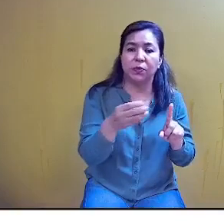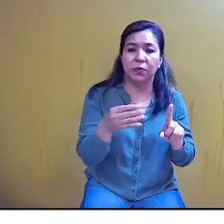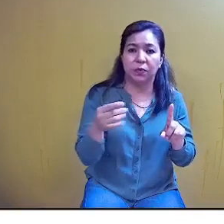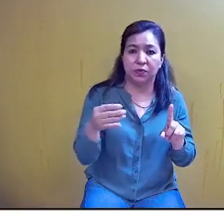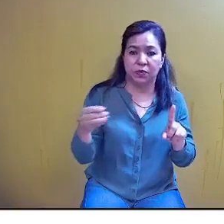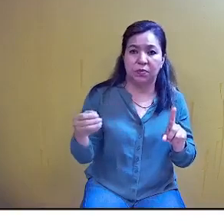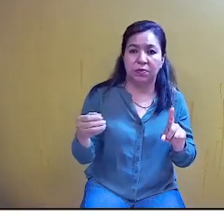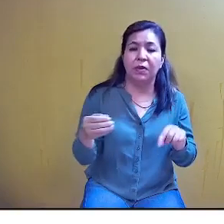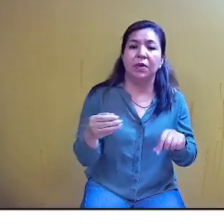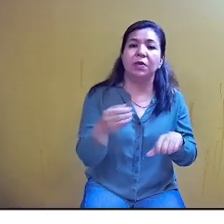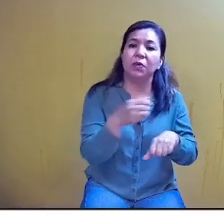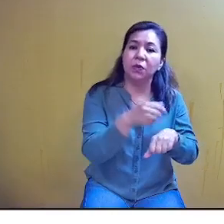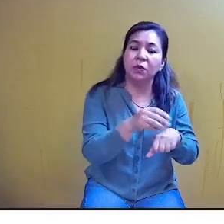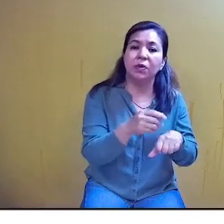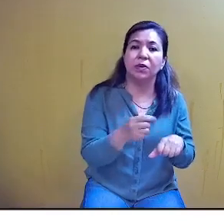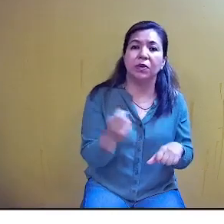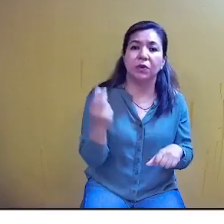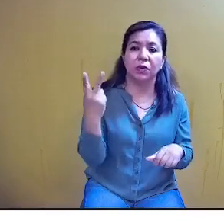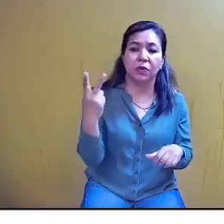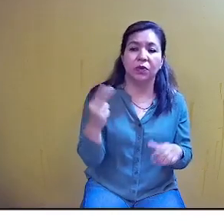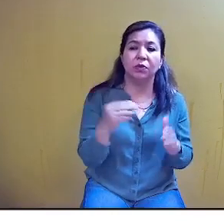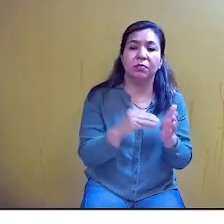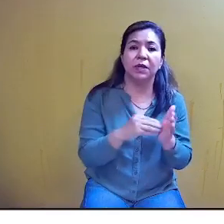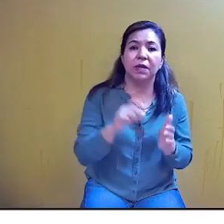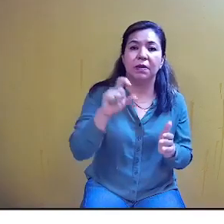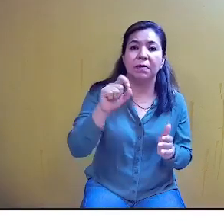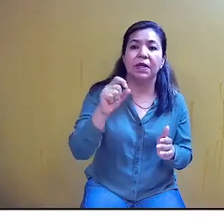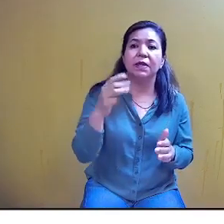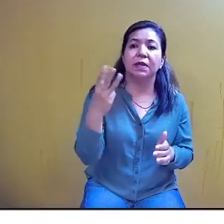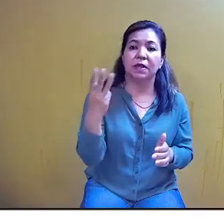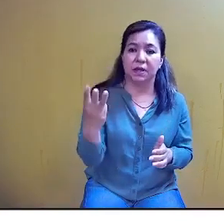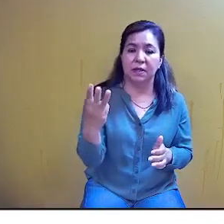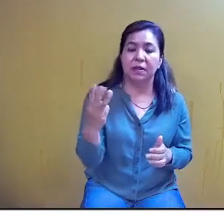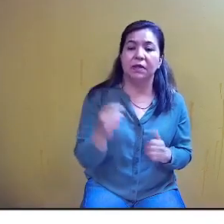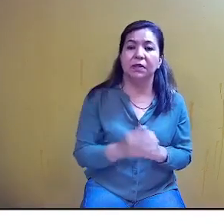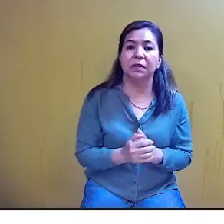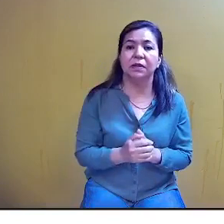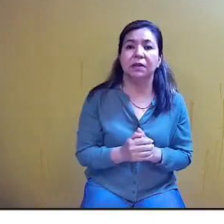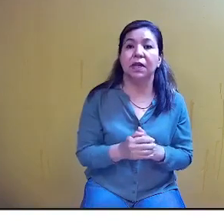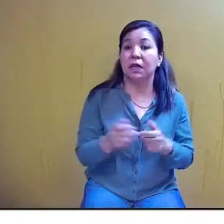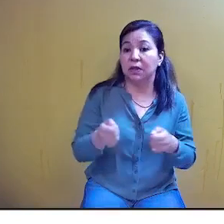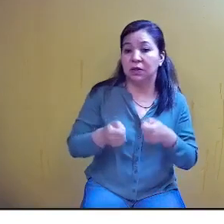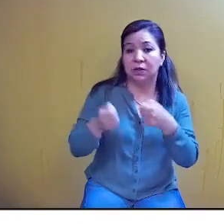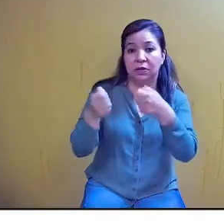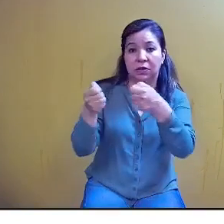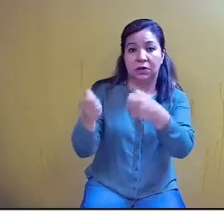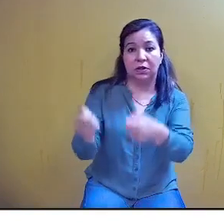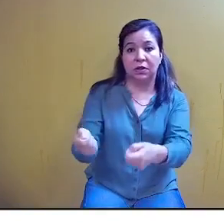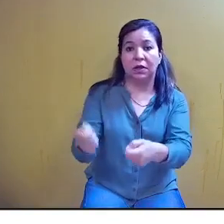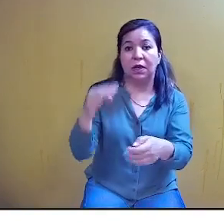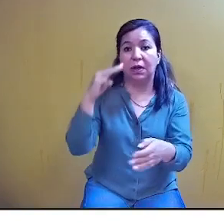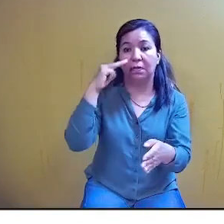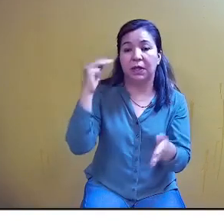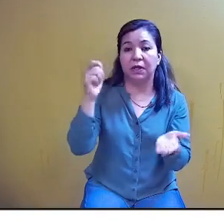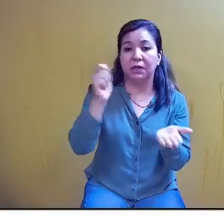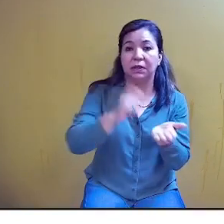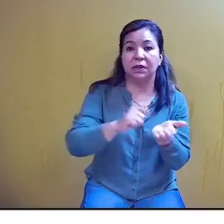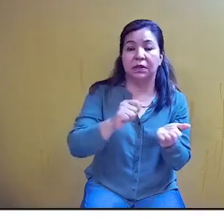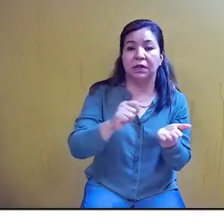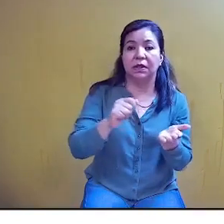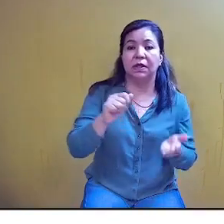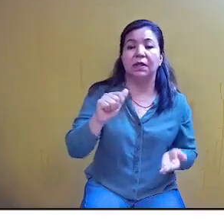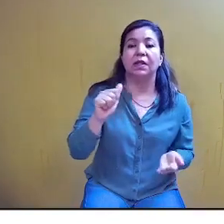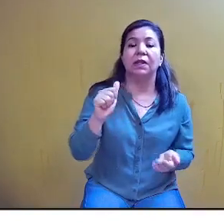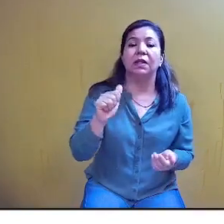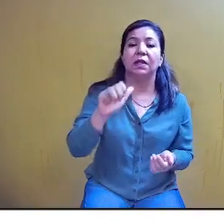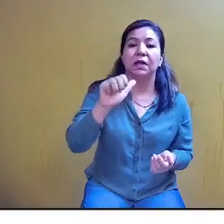TEE/PES/010 de 2023, el cual también fue turnado a la ponencia a cargo de la magistrada Almadelia Eugenio Alcaraz. Por